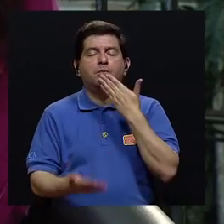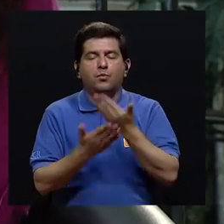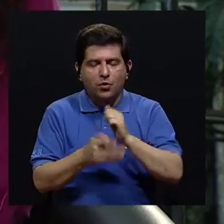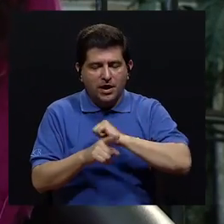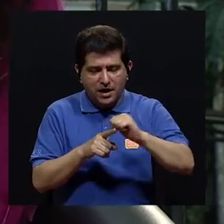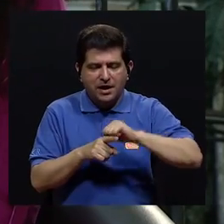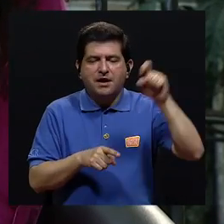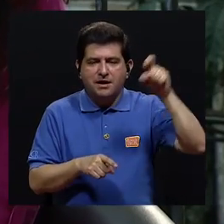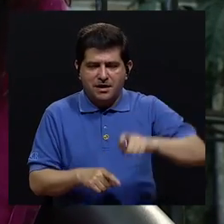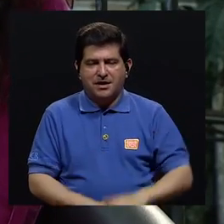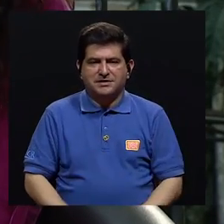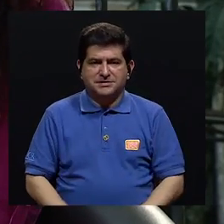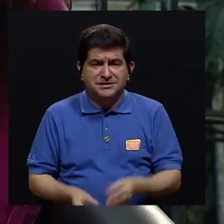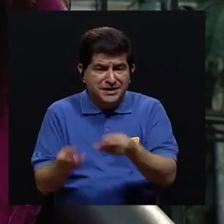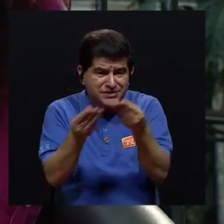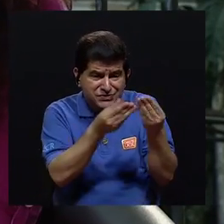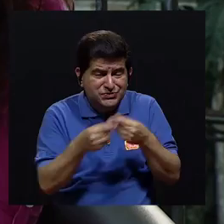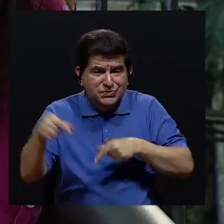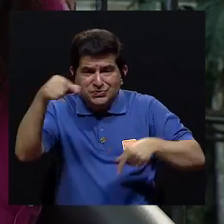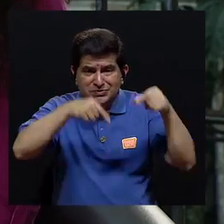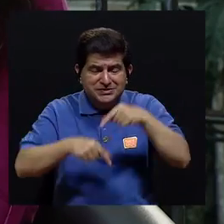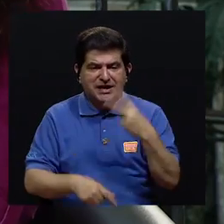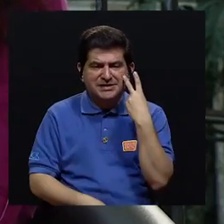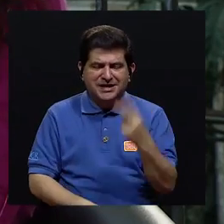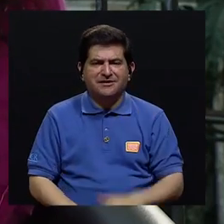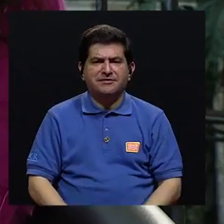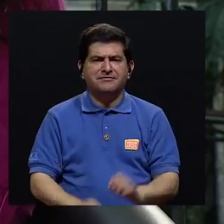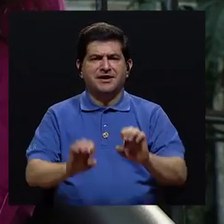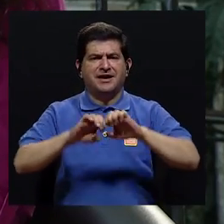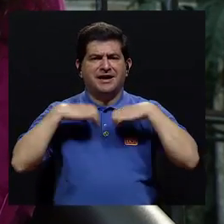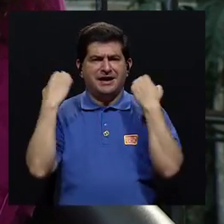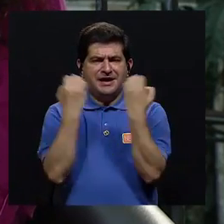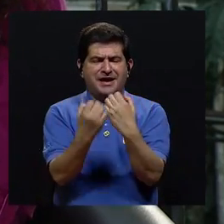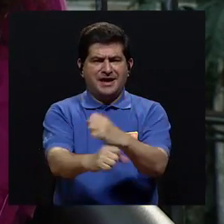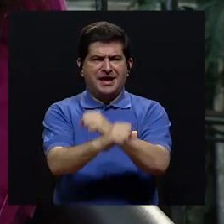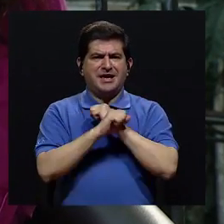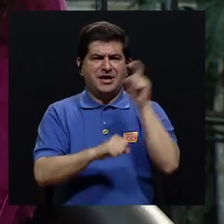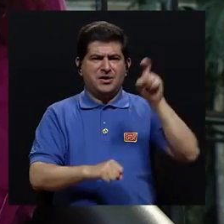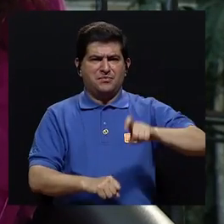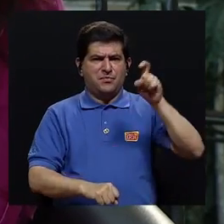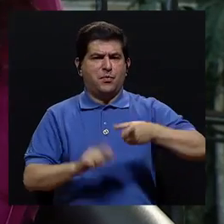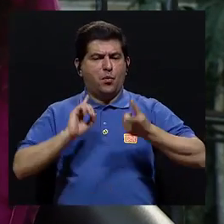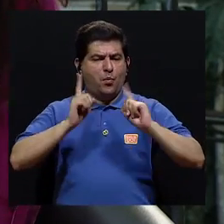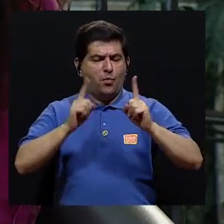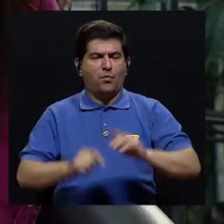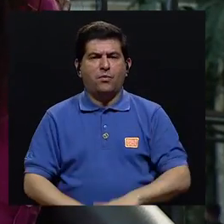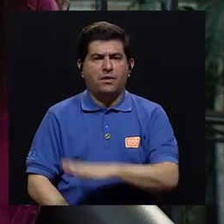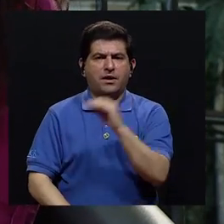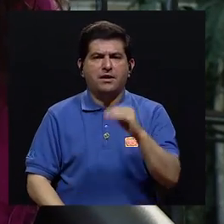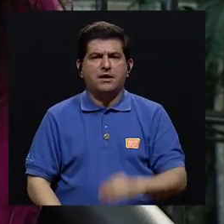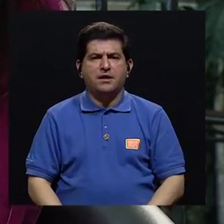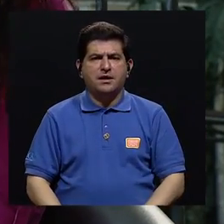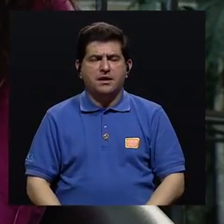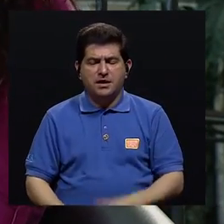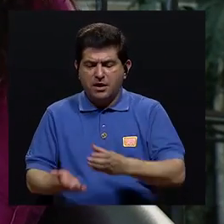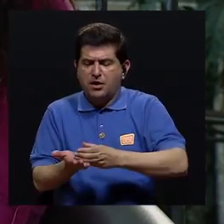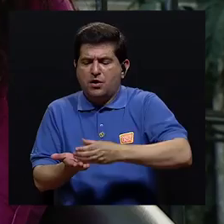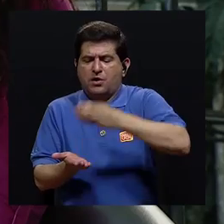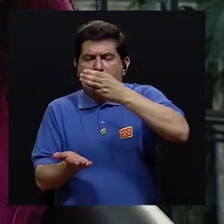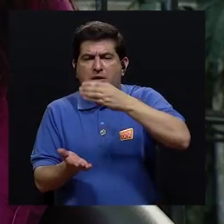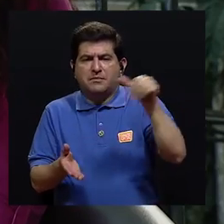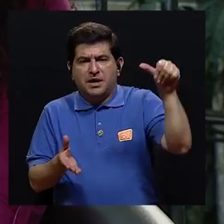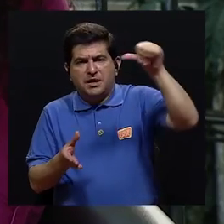buenas prácticas, entonces con sustancias químicas, revisar qué equipo de seguridad tengo que utilizar y sobre todo bajo qué recipientes tengo